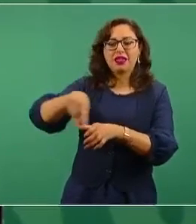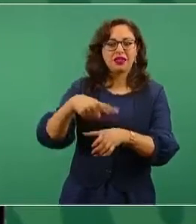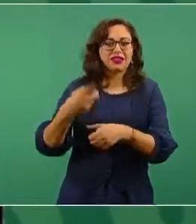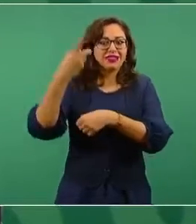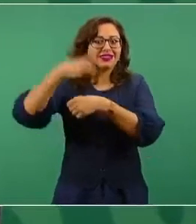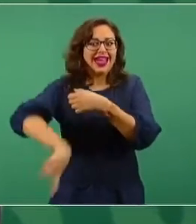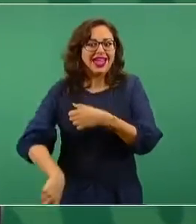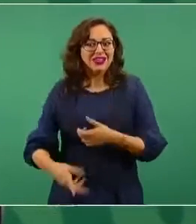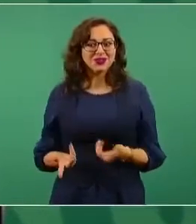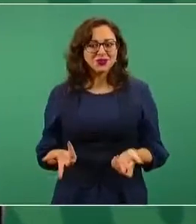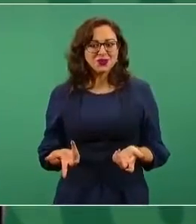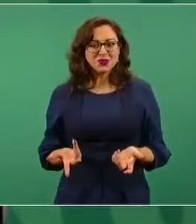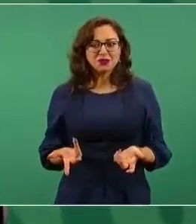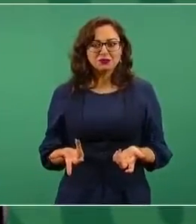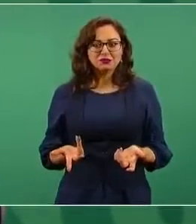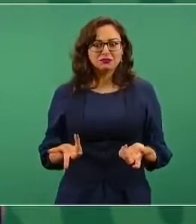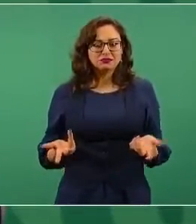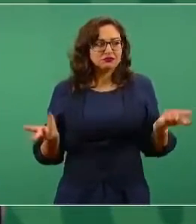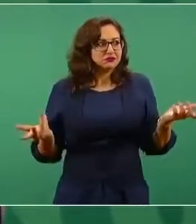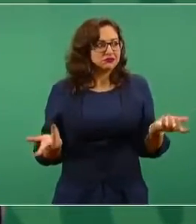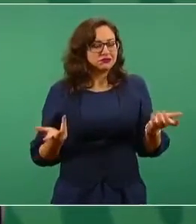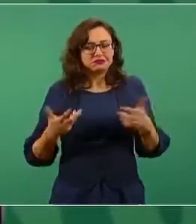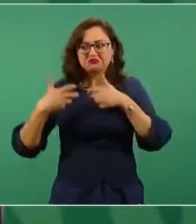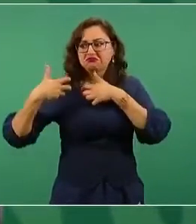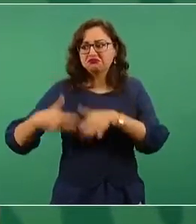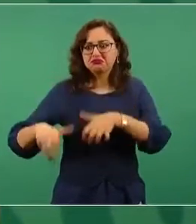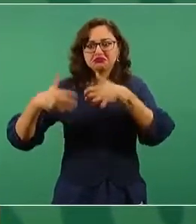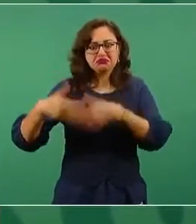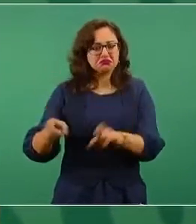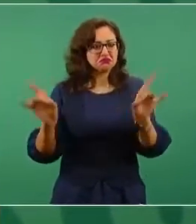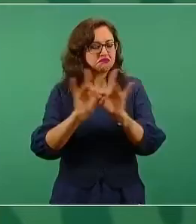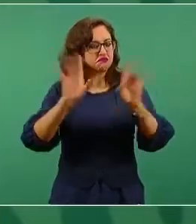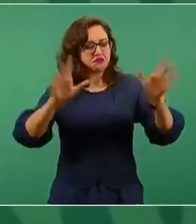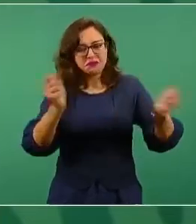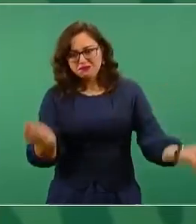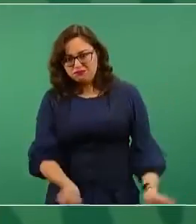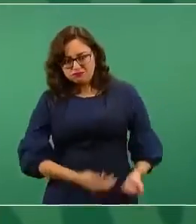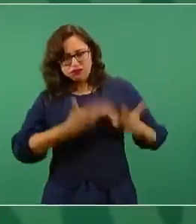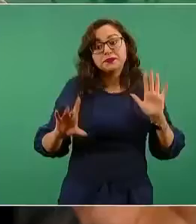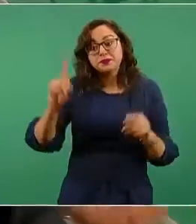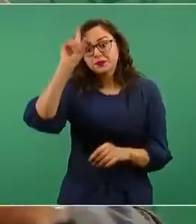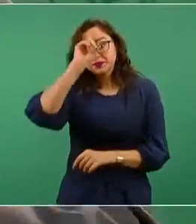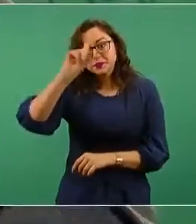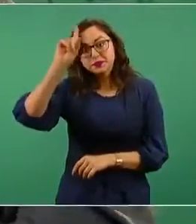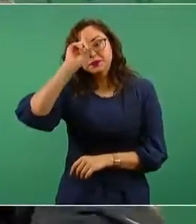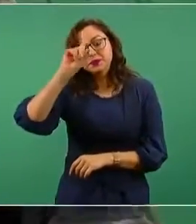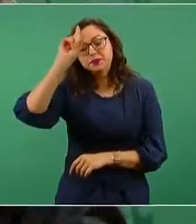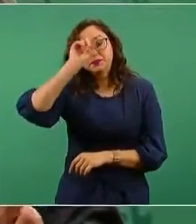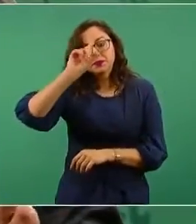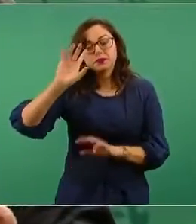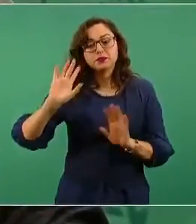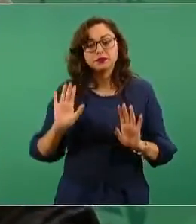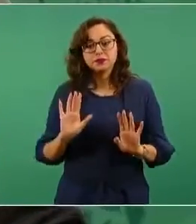se afecta a quienes van pues a manifestarse y a protestar.